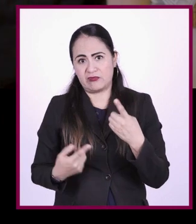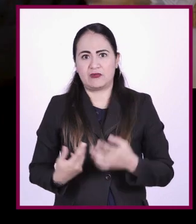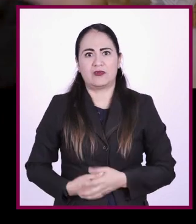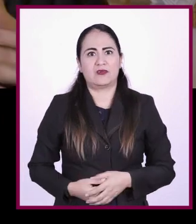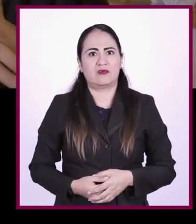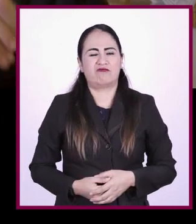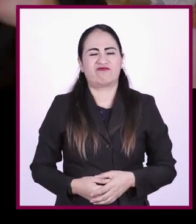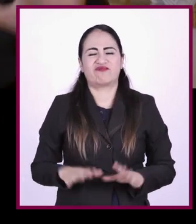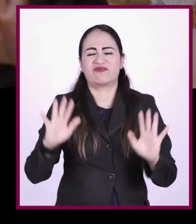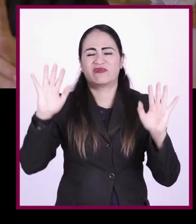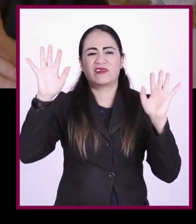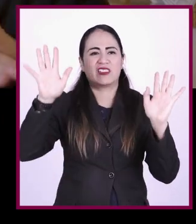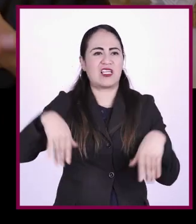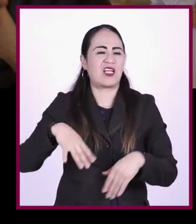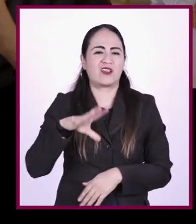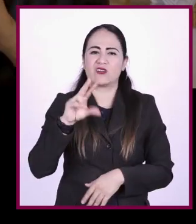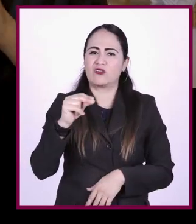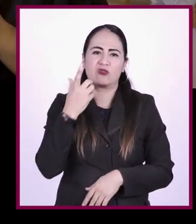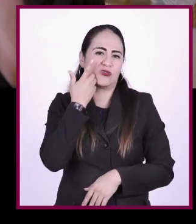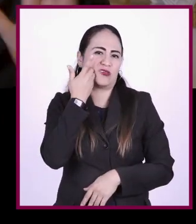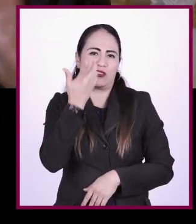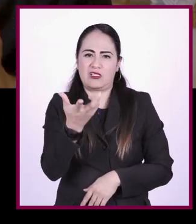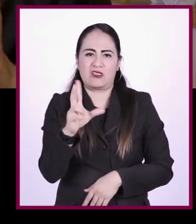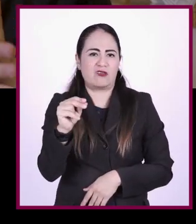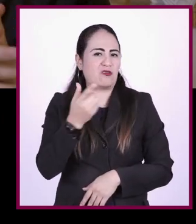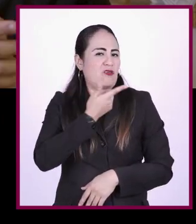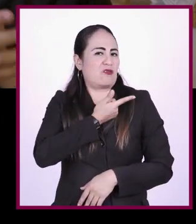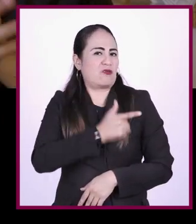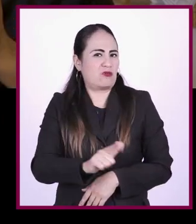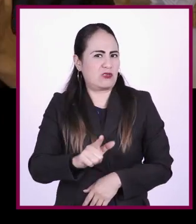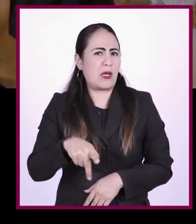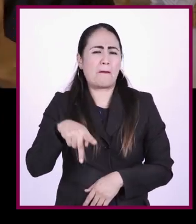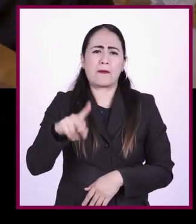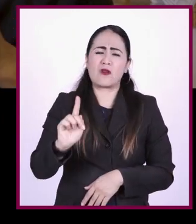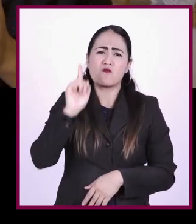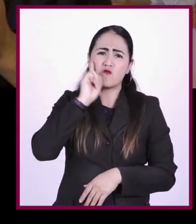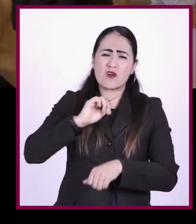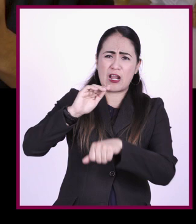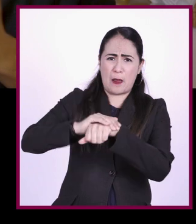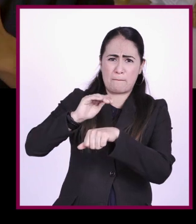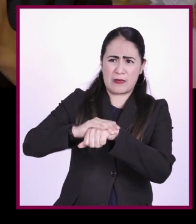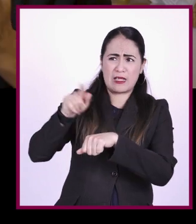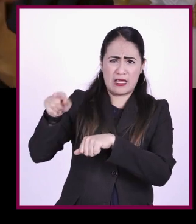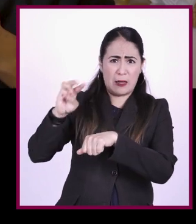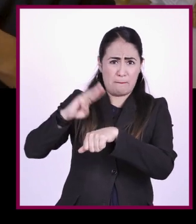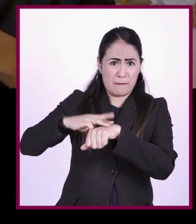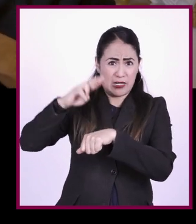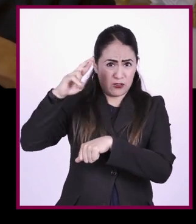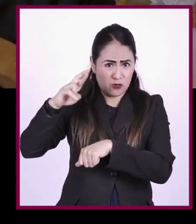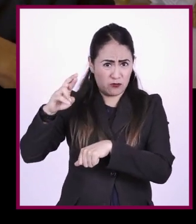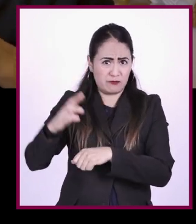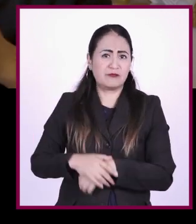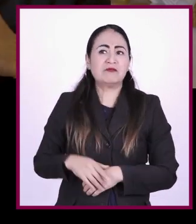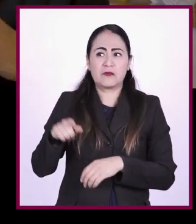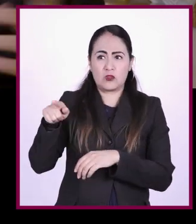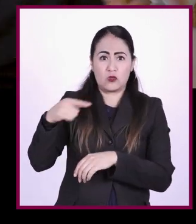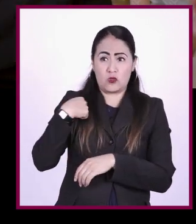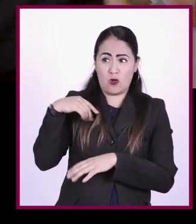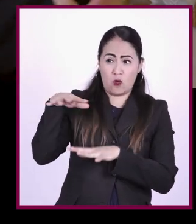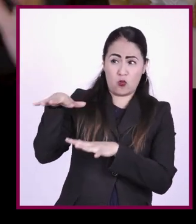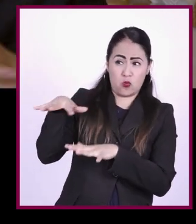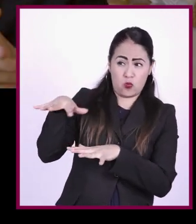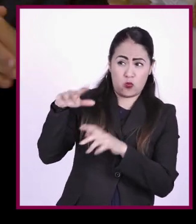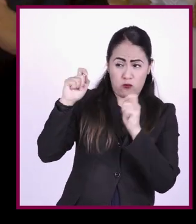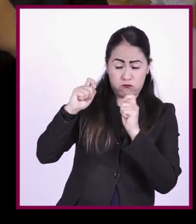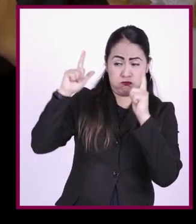ya sabes, me emocionaba re feo y la rechazaba rotundamente. Pero una amiga que es más grande que yo y que